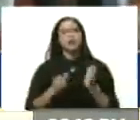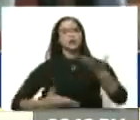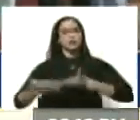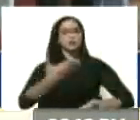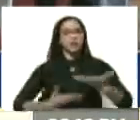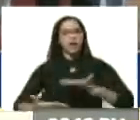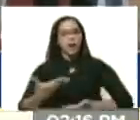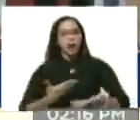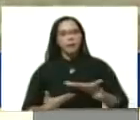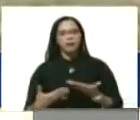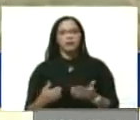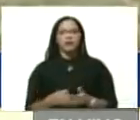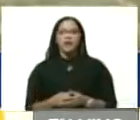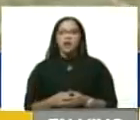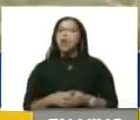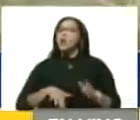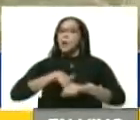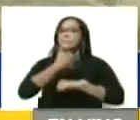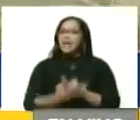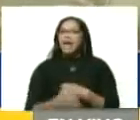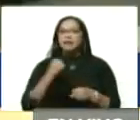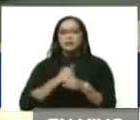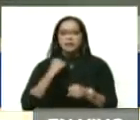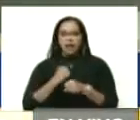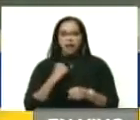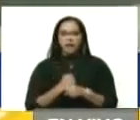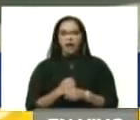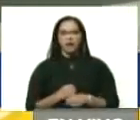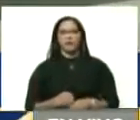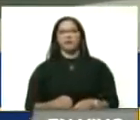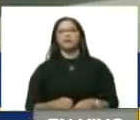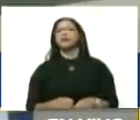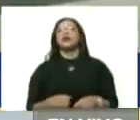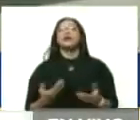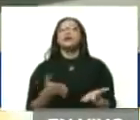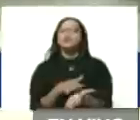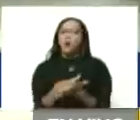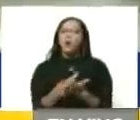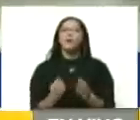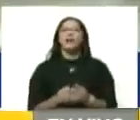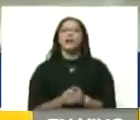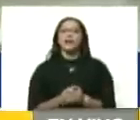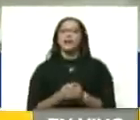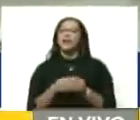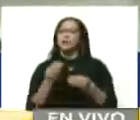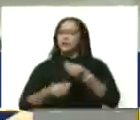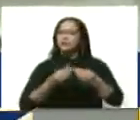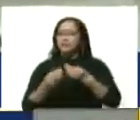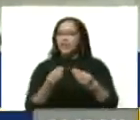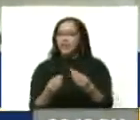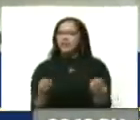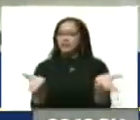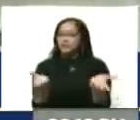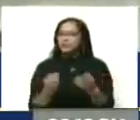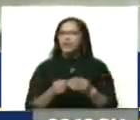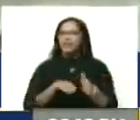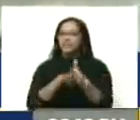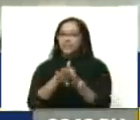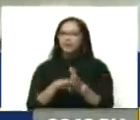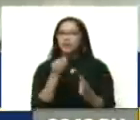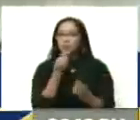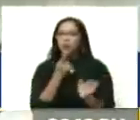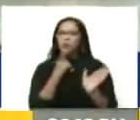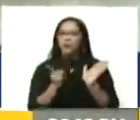intercambiaríamos los planes de trabajo en el marco de este memorando, su buen desarrollo, el buen cumplimiento del